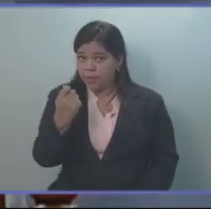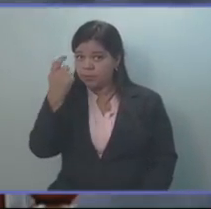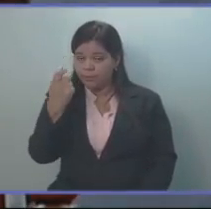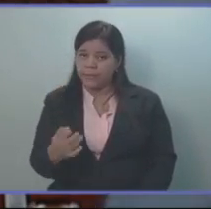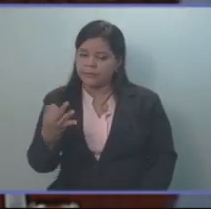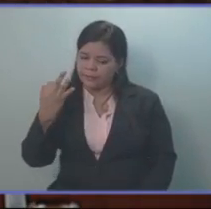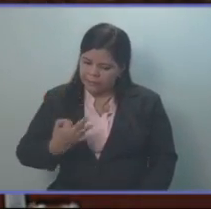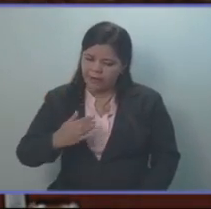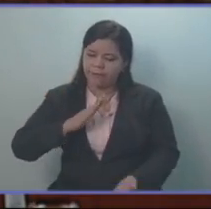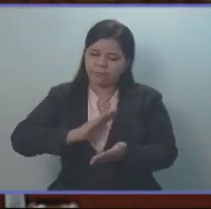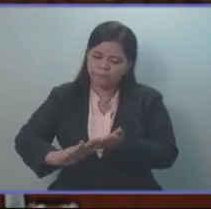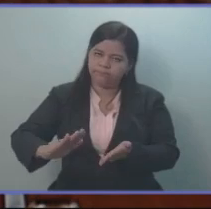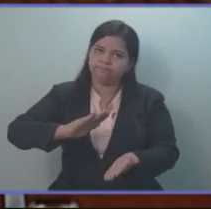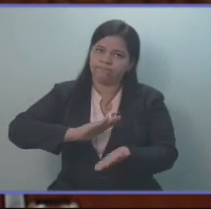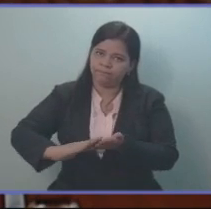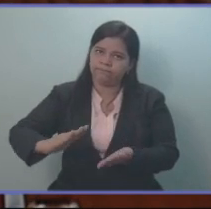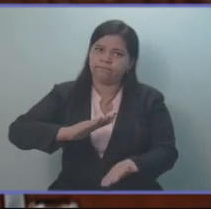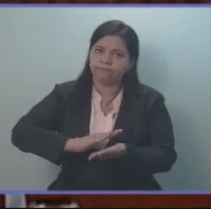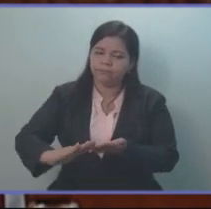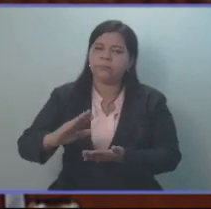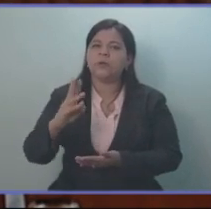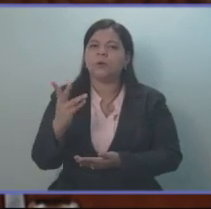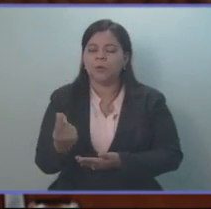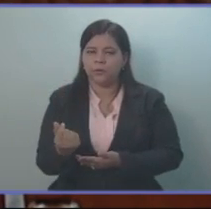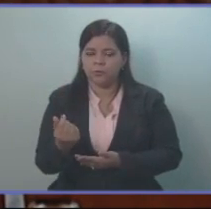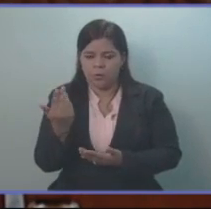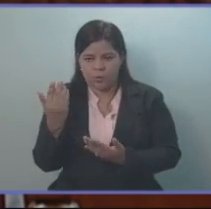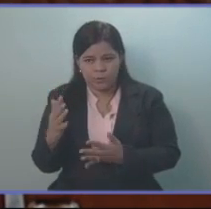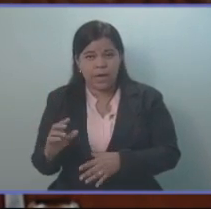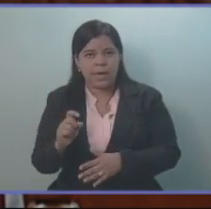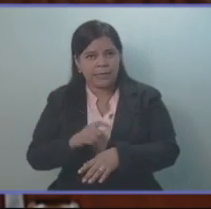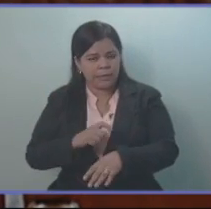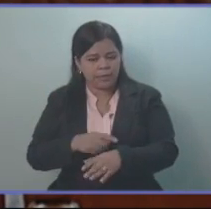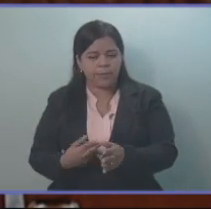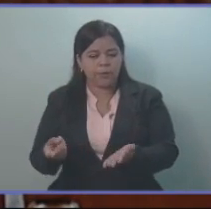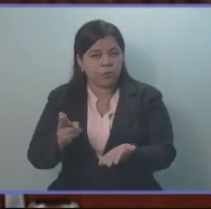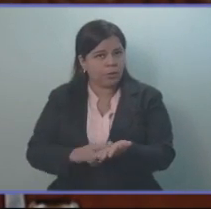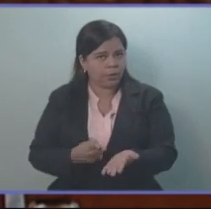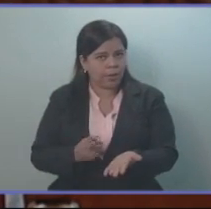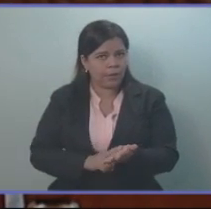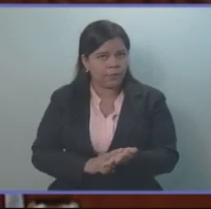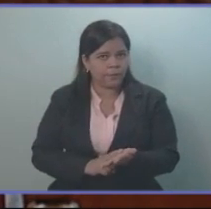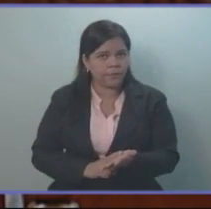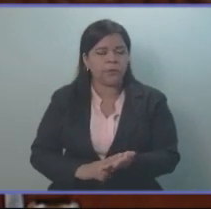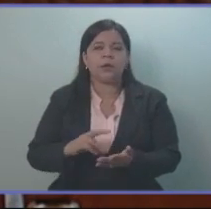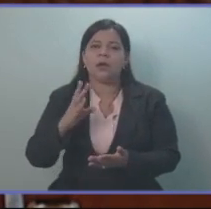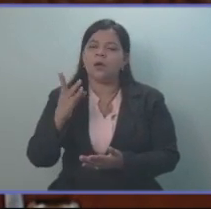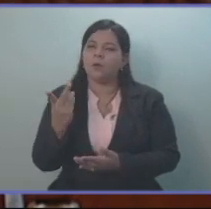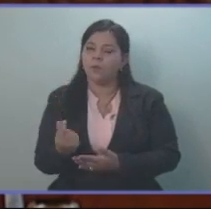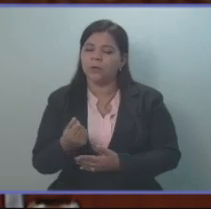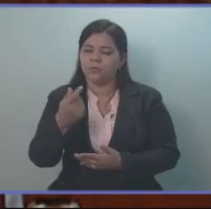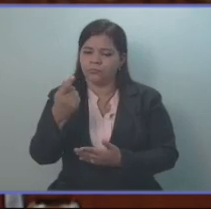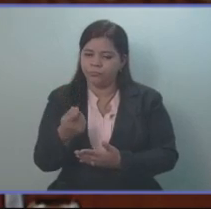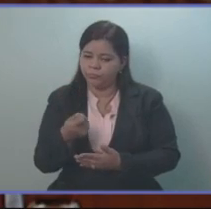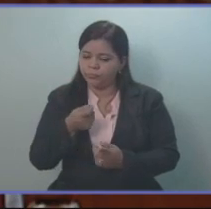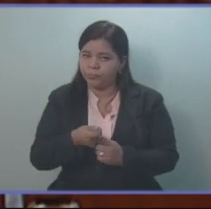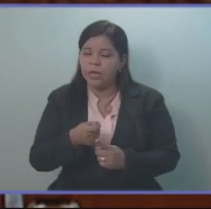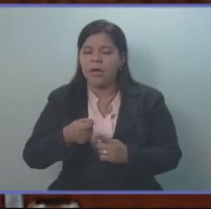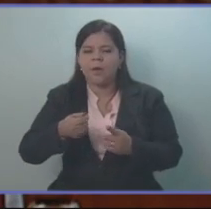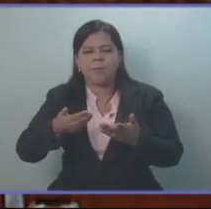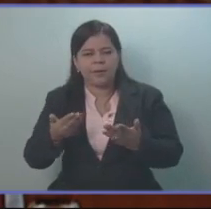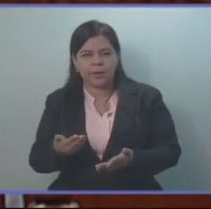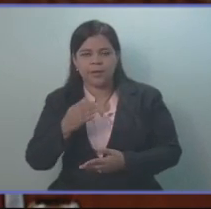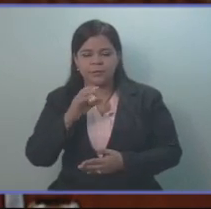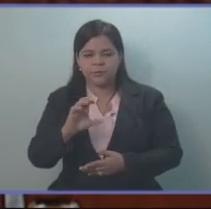establecido por la amortización del crédito contratado por la CBAM las cuotas correspondientes que serán destinadas por